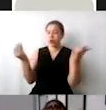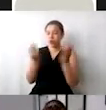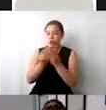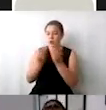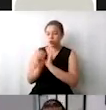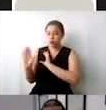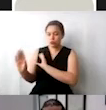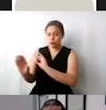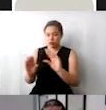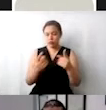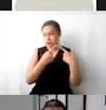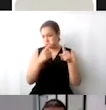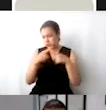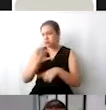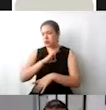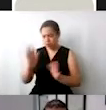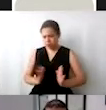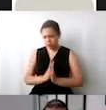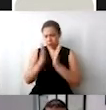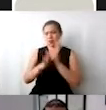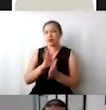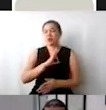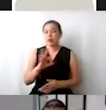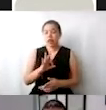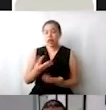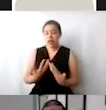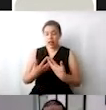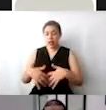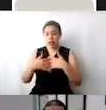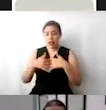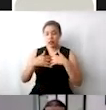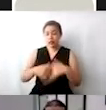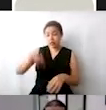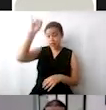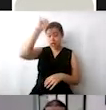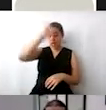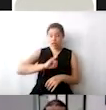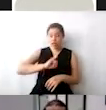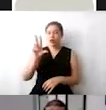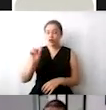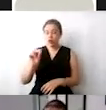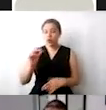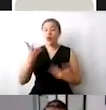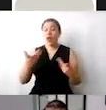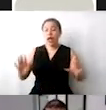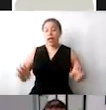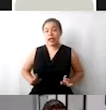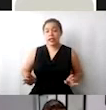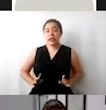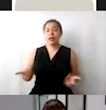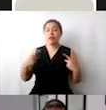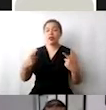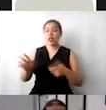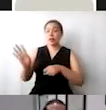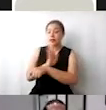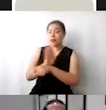entre otros, y que estas empresas no se van a considerar patrones ya que ese carácter lo tiene quien se beneficia de los